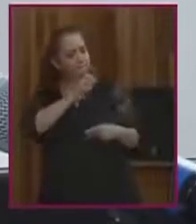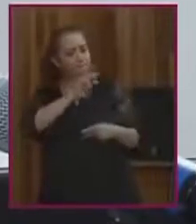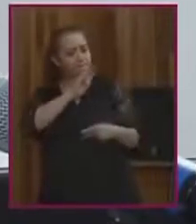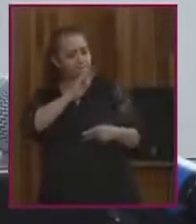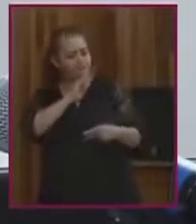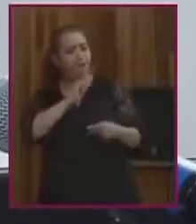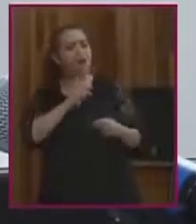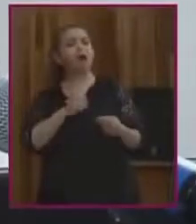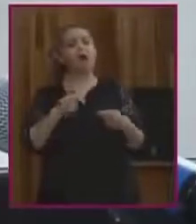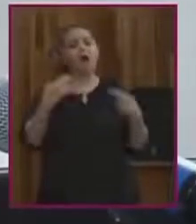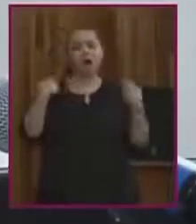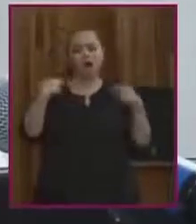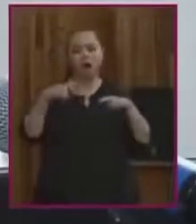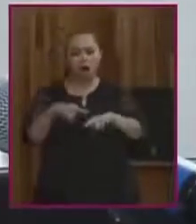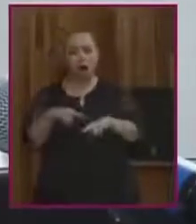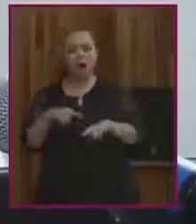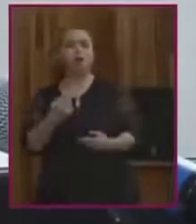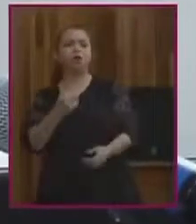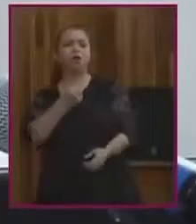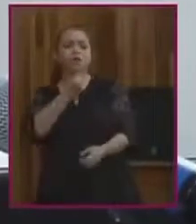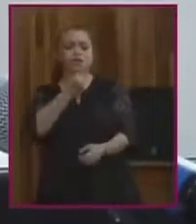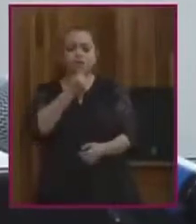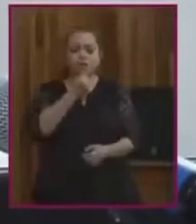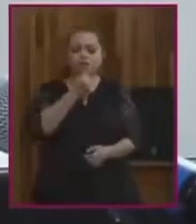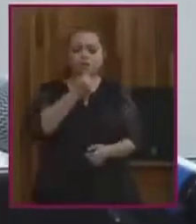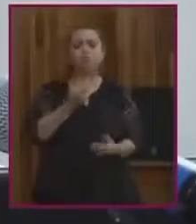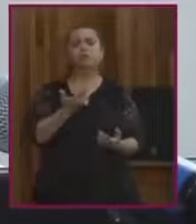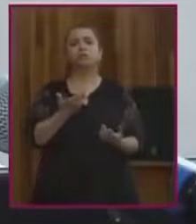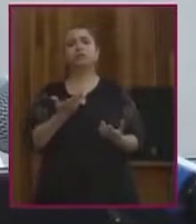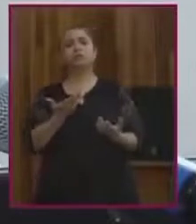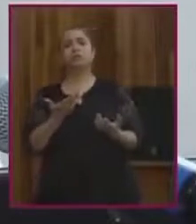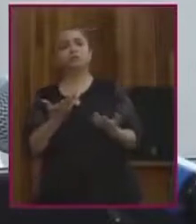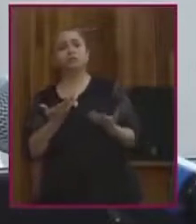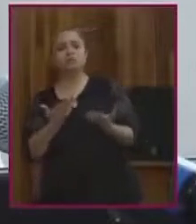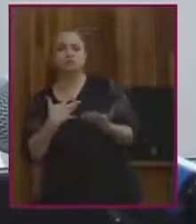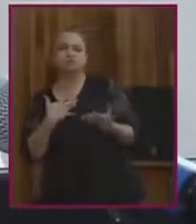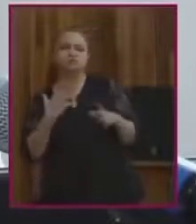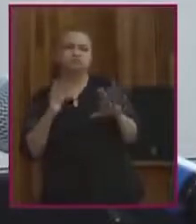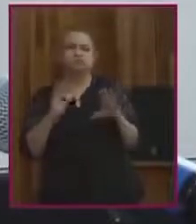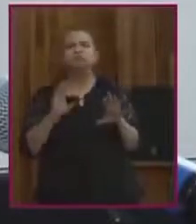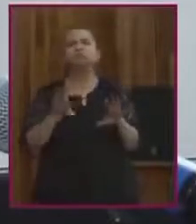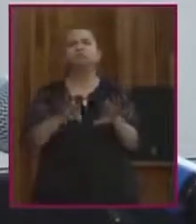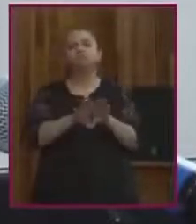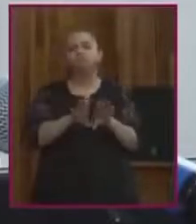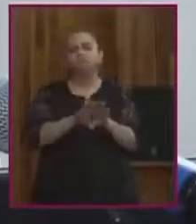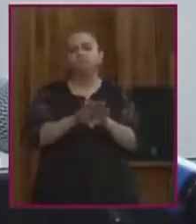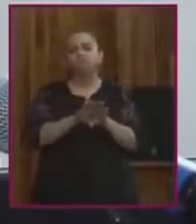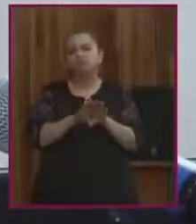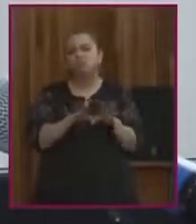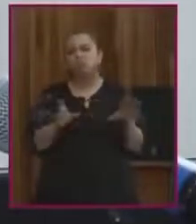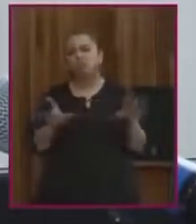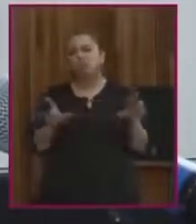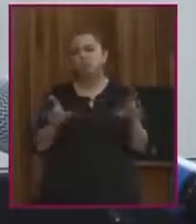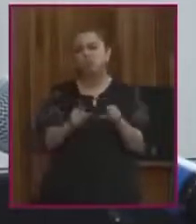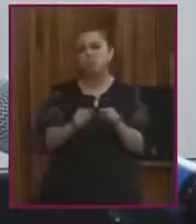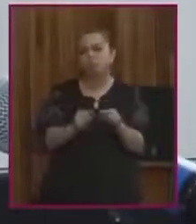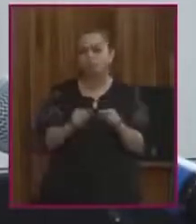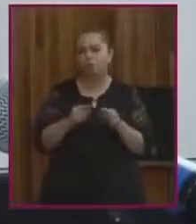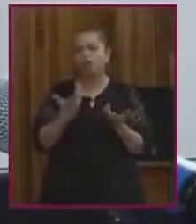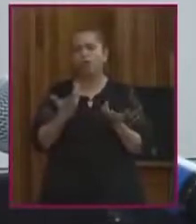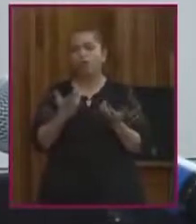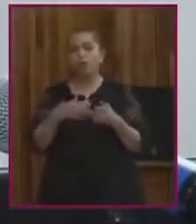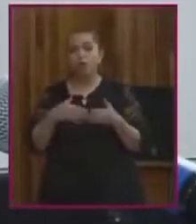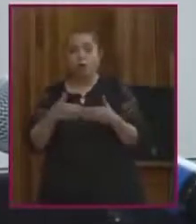docentes, niños, comunidad en general. Pero, ¿cómo se concretaría cuando estas diversas culturas han sido